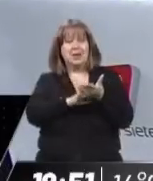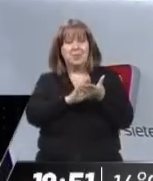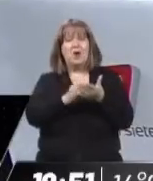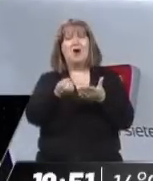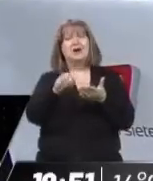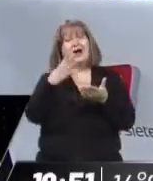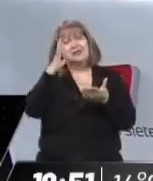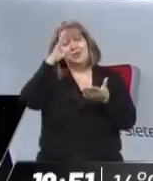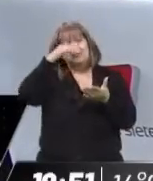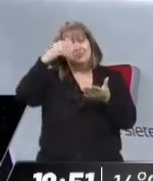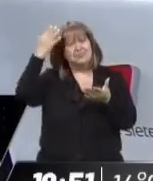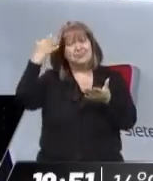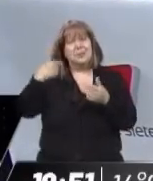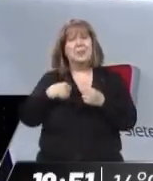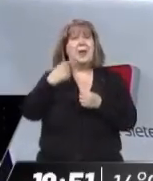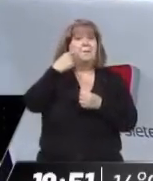disco Contrarreloj en